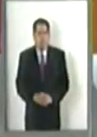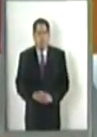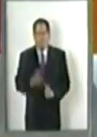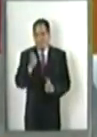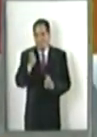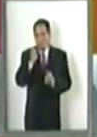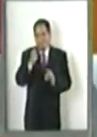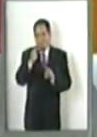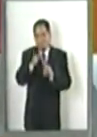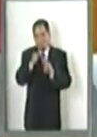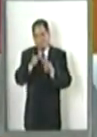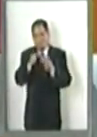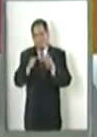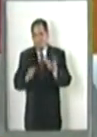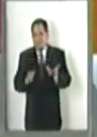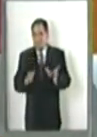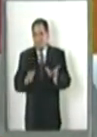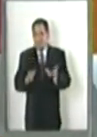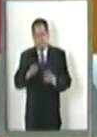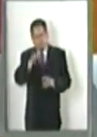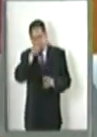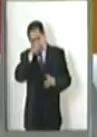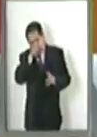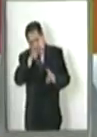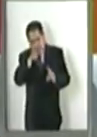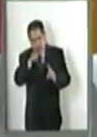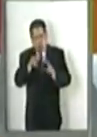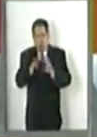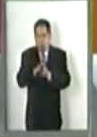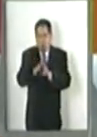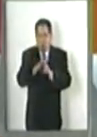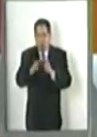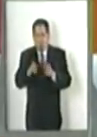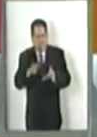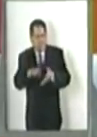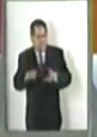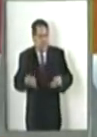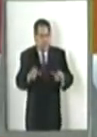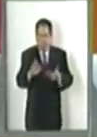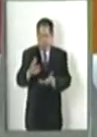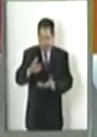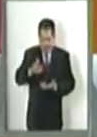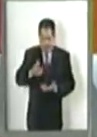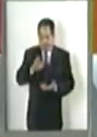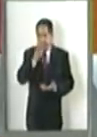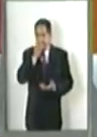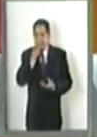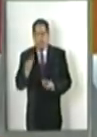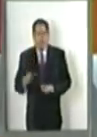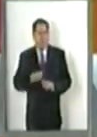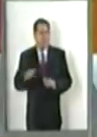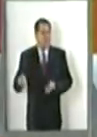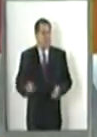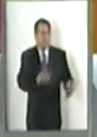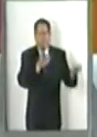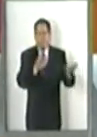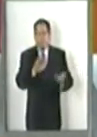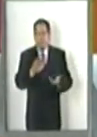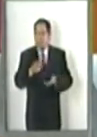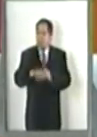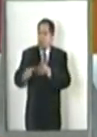de elementos, desde la inducción al consumidor a desechar los productos hasta la producción